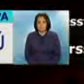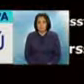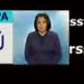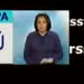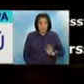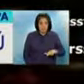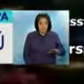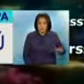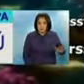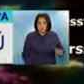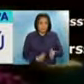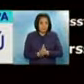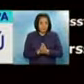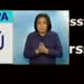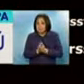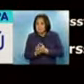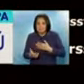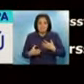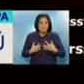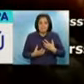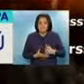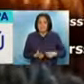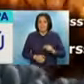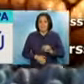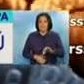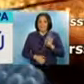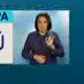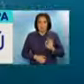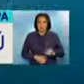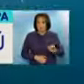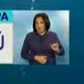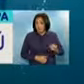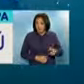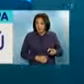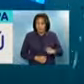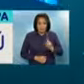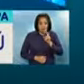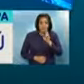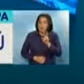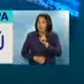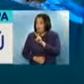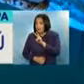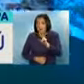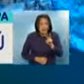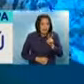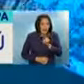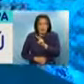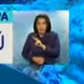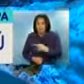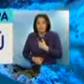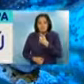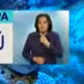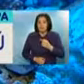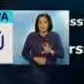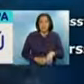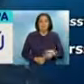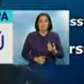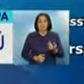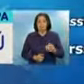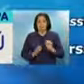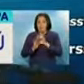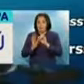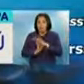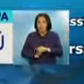Los niños son los más entusiasmados. Incluso encontramos a este pequeño, quien no dejaba de buscar a su personaje favorito de Disney.